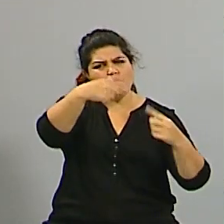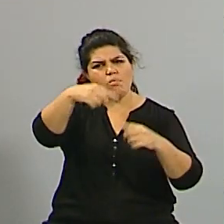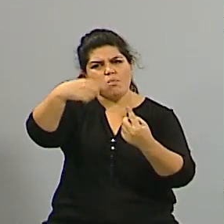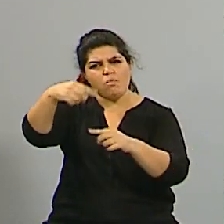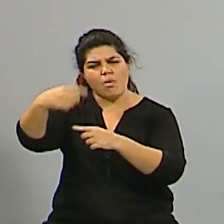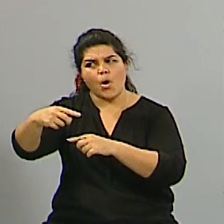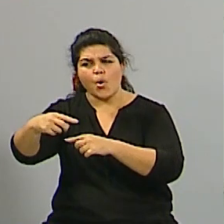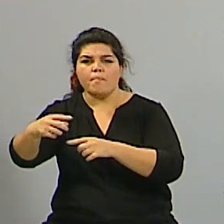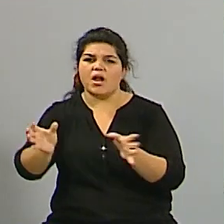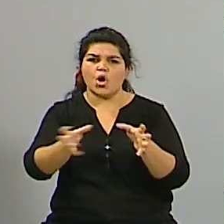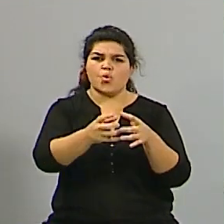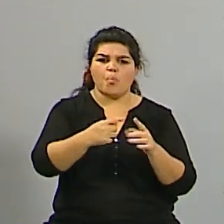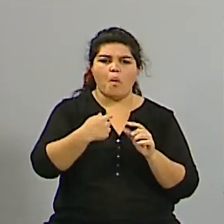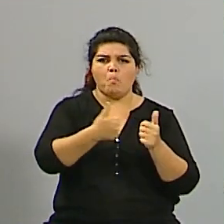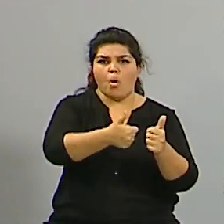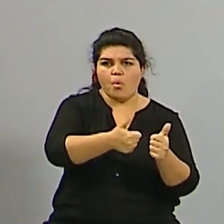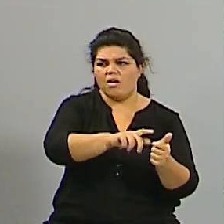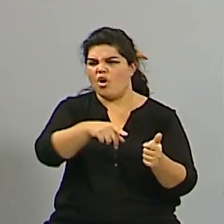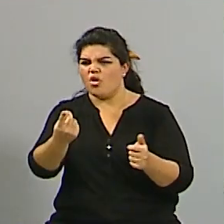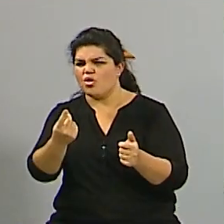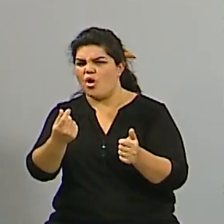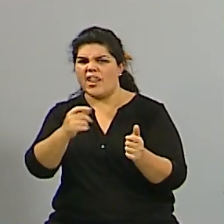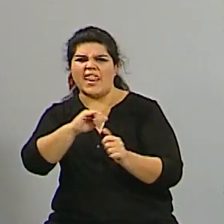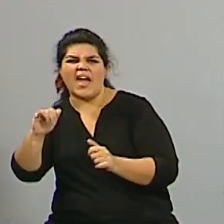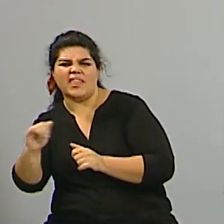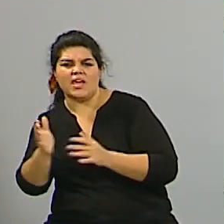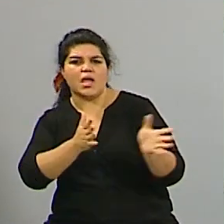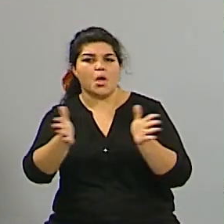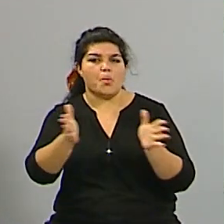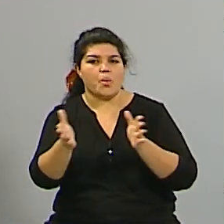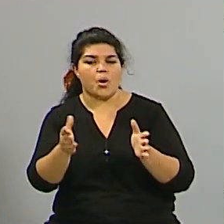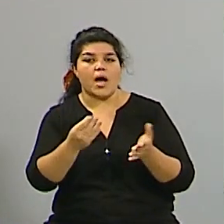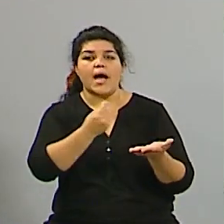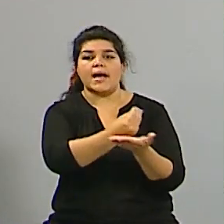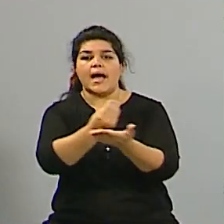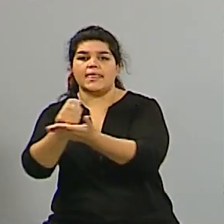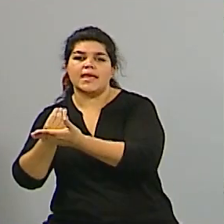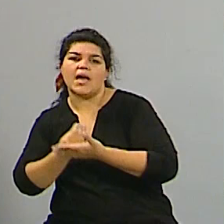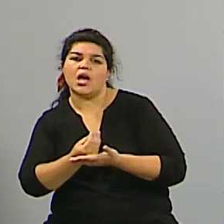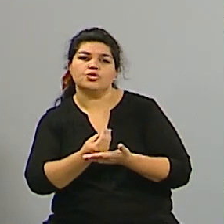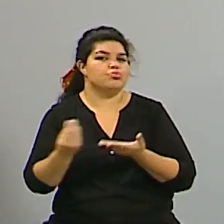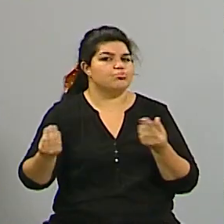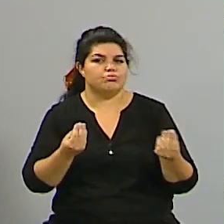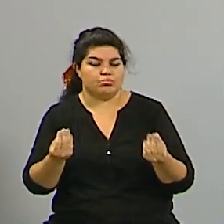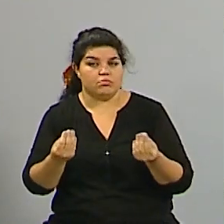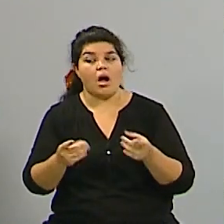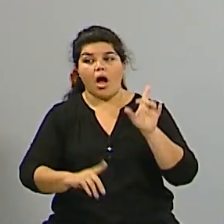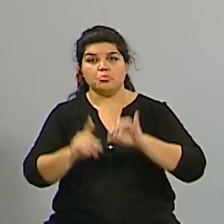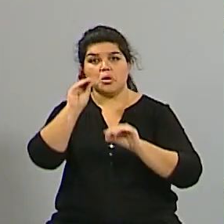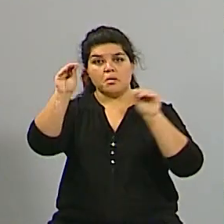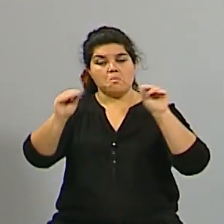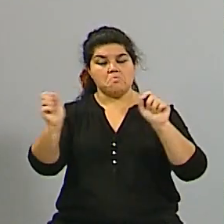un frente o para el otro, incluso obviamente cómo le fue a los candidatos. Hubo sorpresas en algunos departamentos